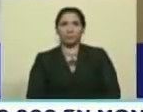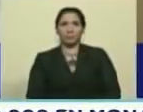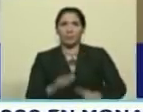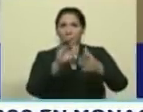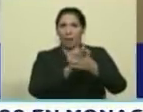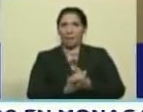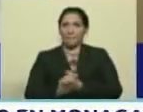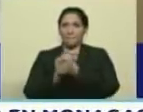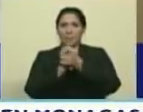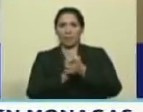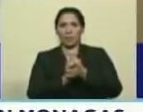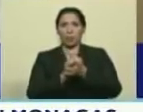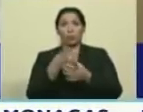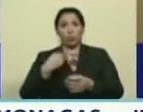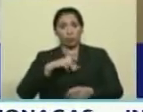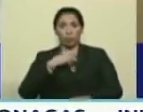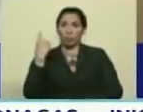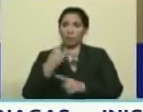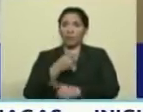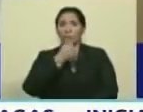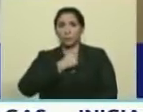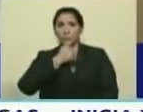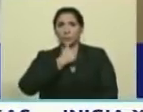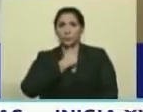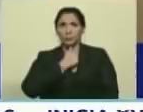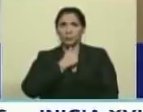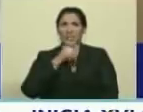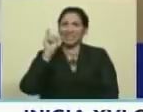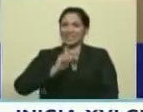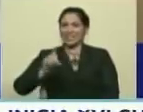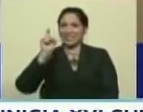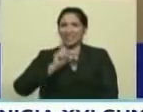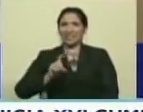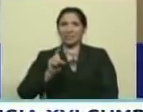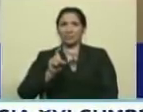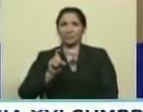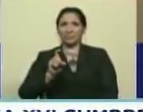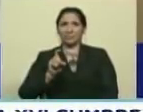compañeros, venimos a insistir en la necesidad